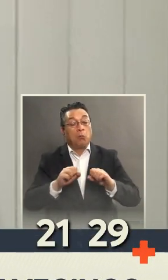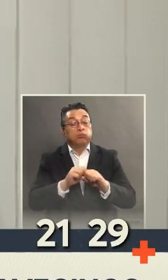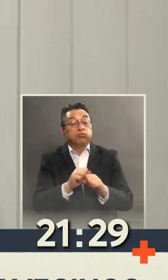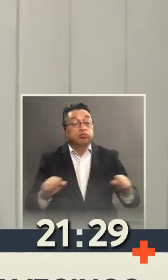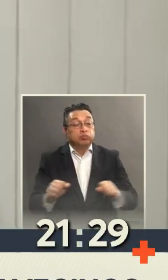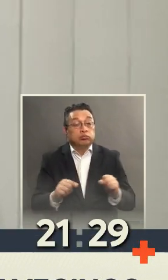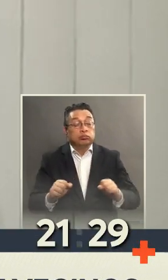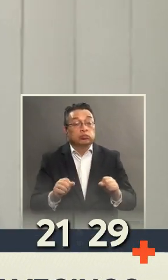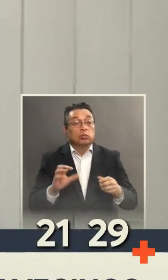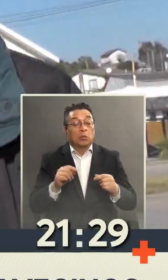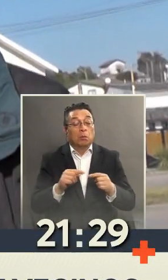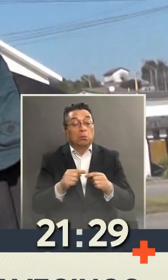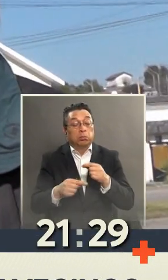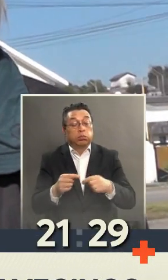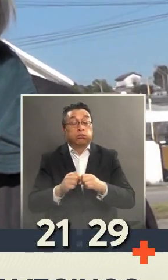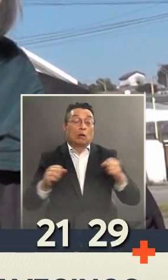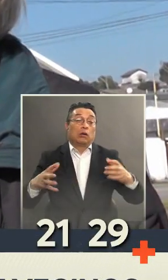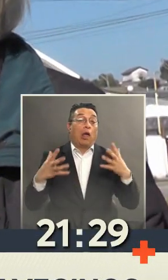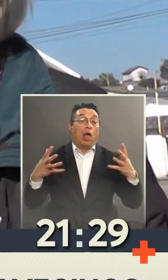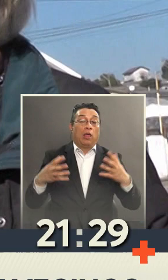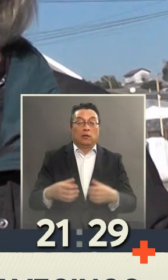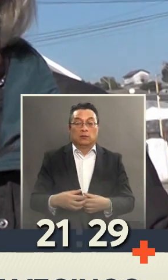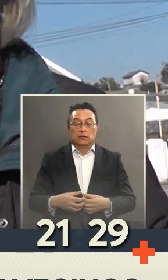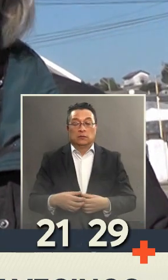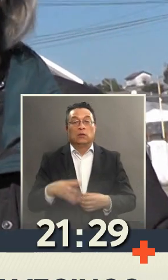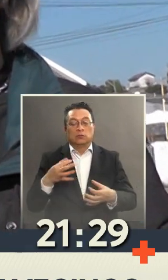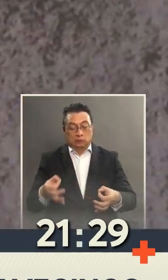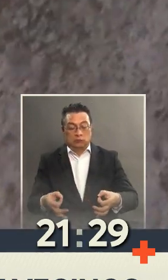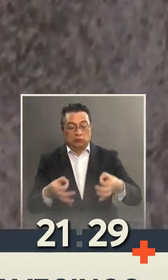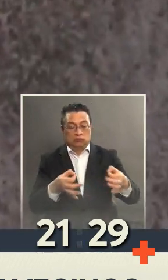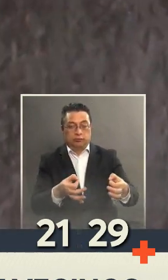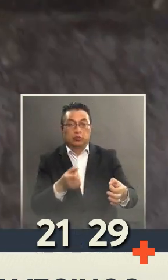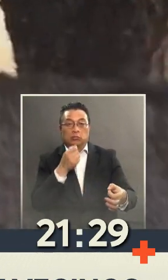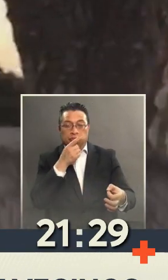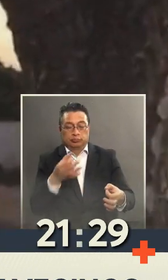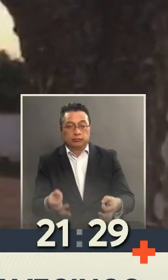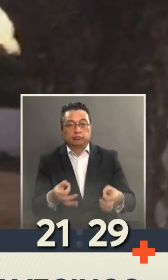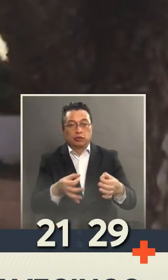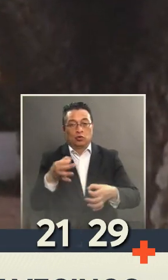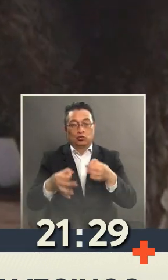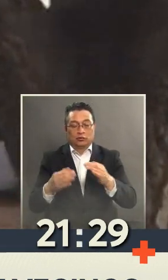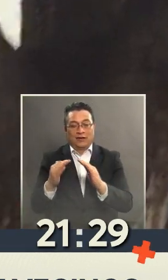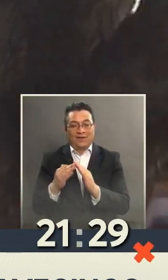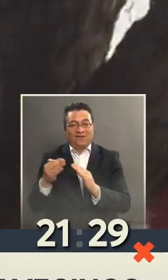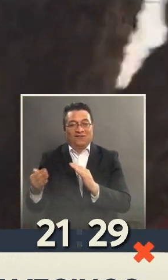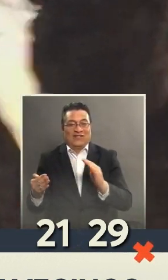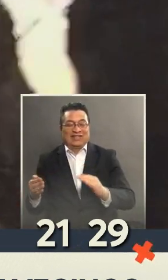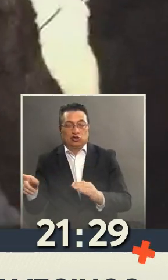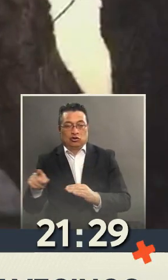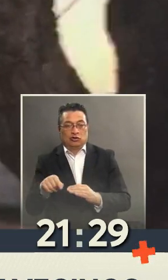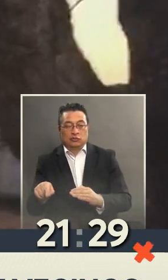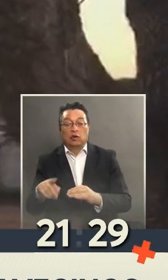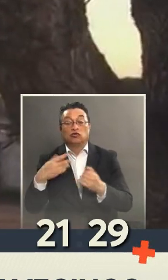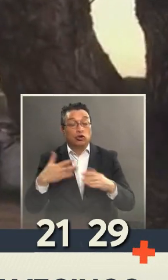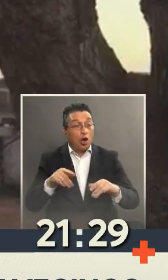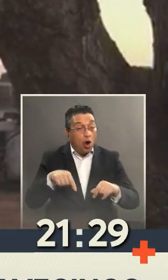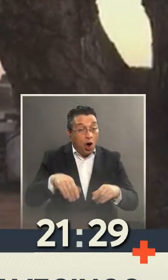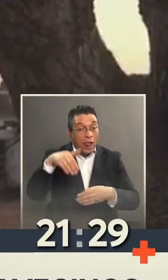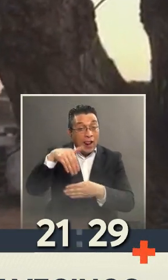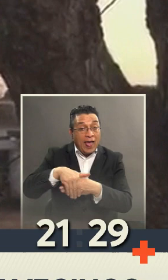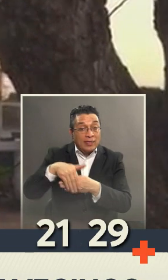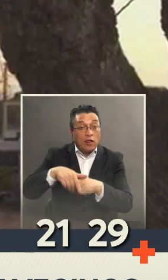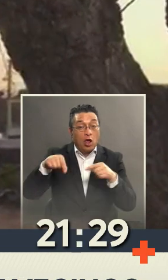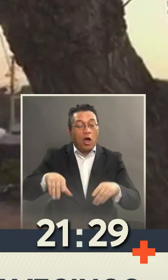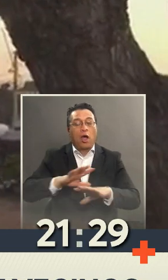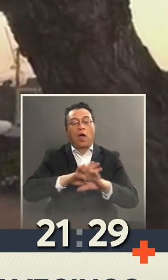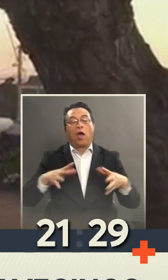un efecto no deseado. Hasta un recurso de protección ingresaron a la justicia los vecinos, pero hoy, a finalizar la tarde, la pesadilla se acabó.